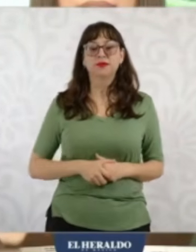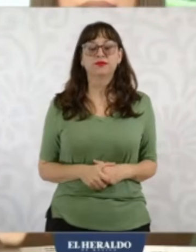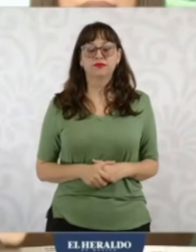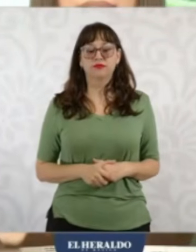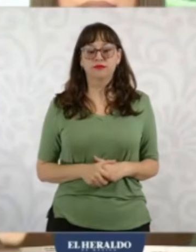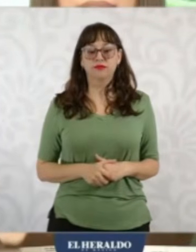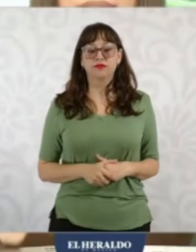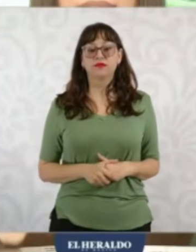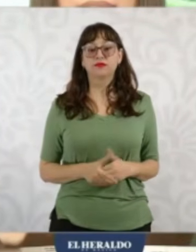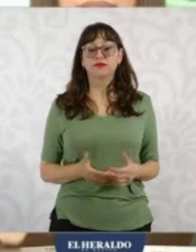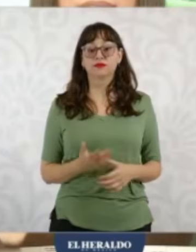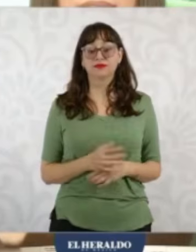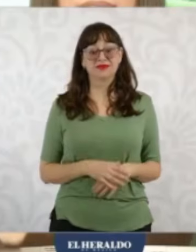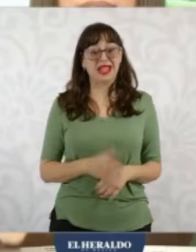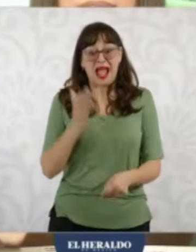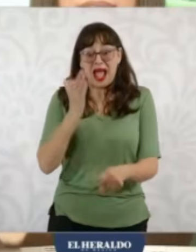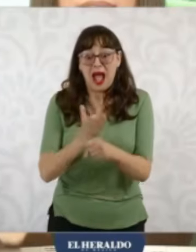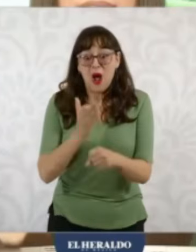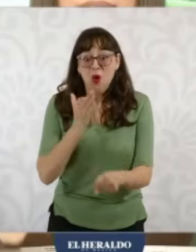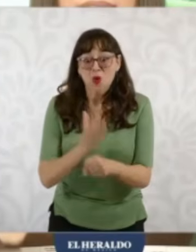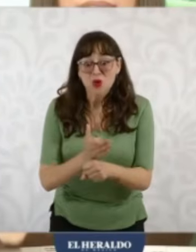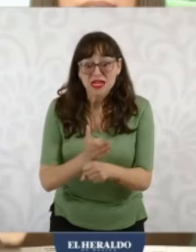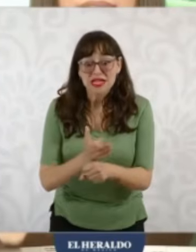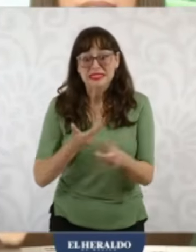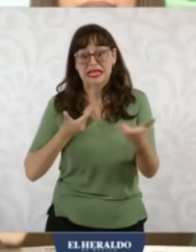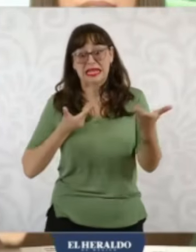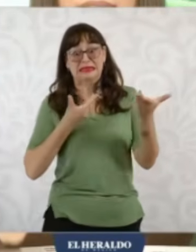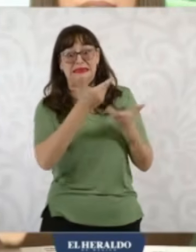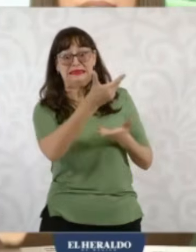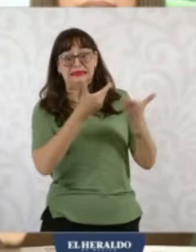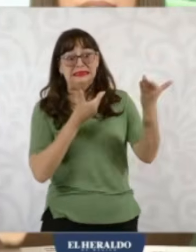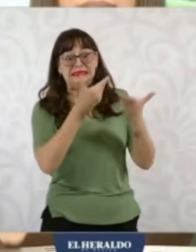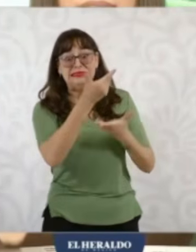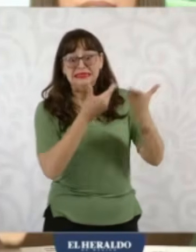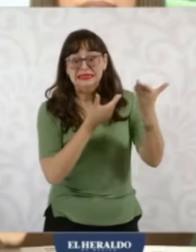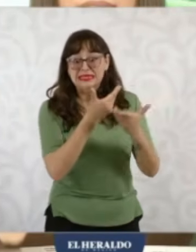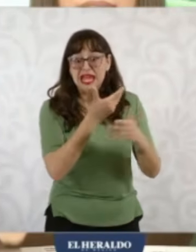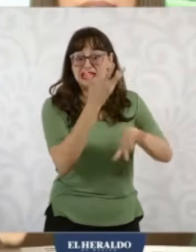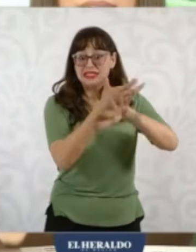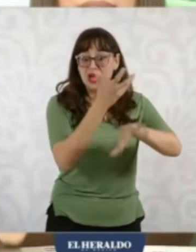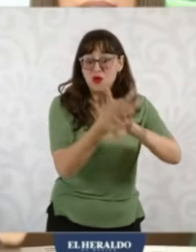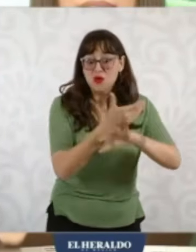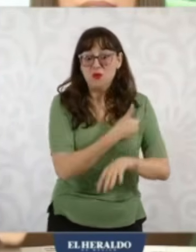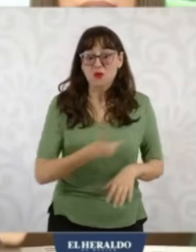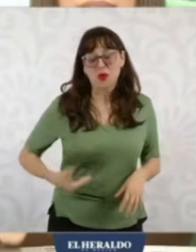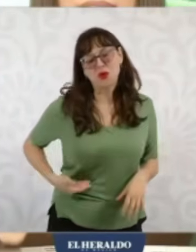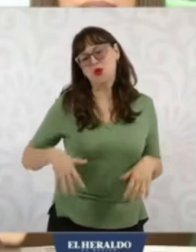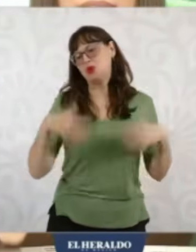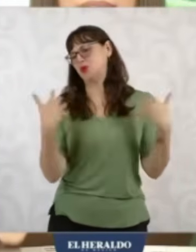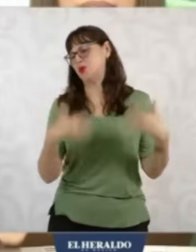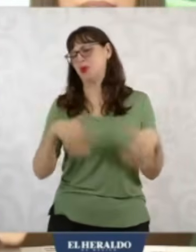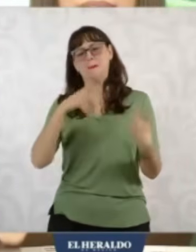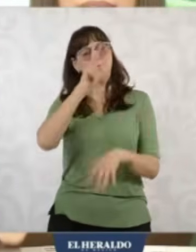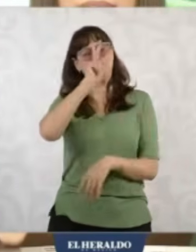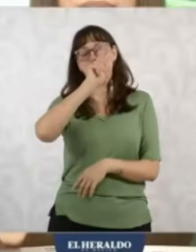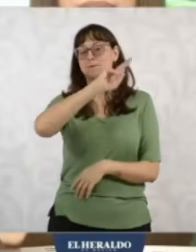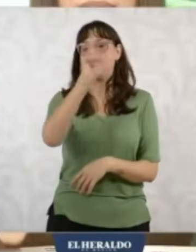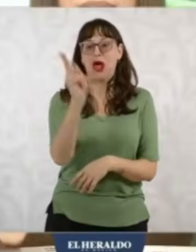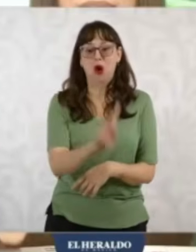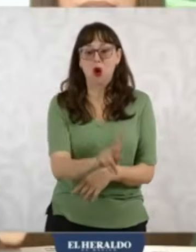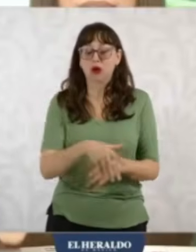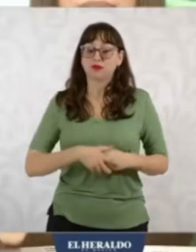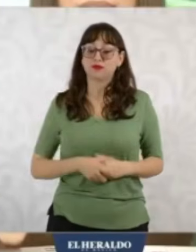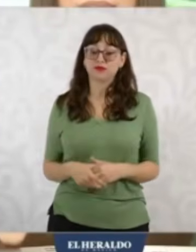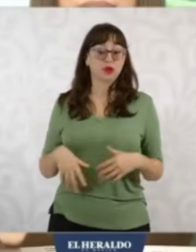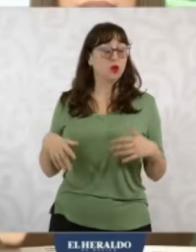Adelante. El peor momento para negociar con precisamente el presidente de los Estados Unidos. Creo que lo que estamos viviendo